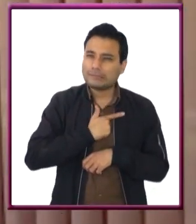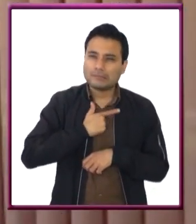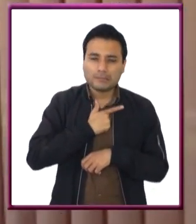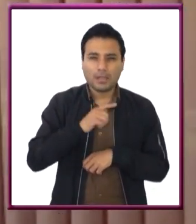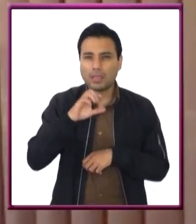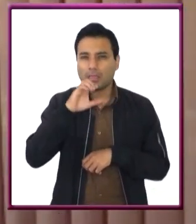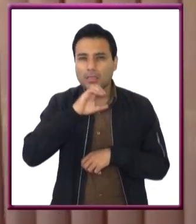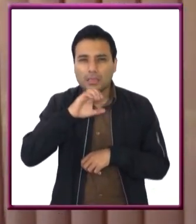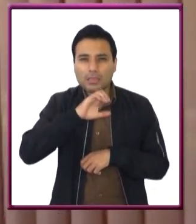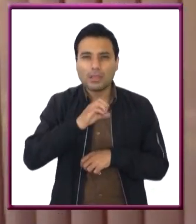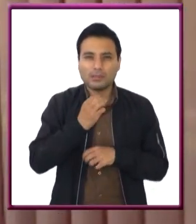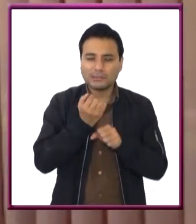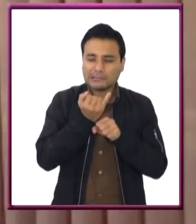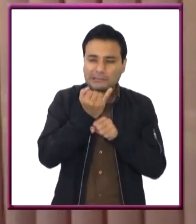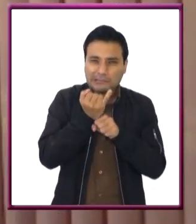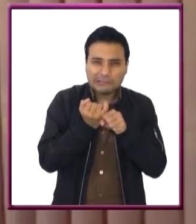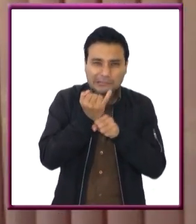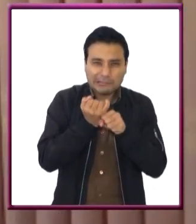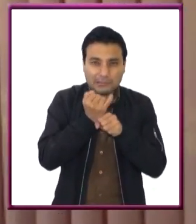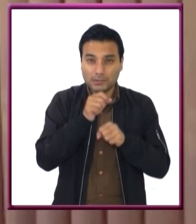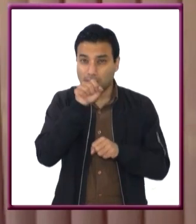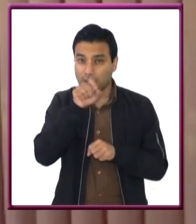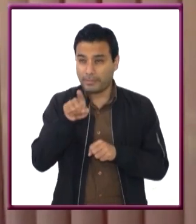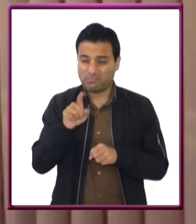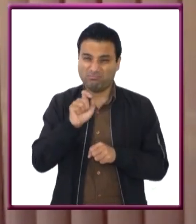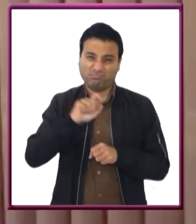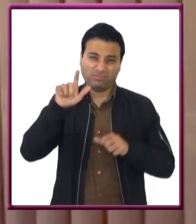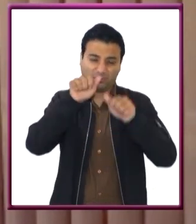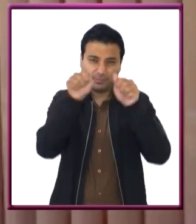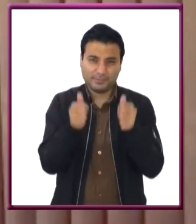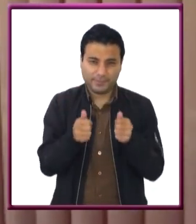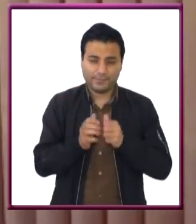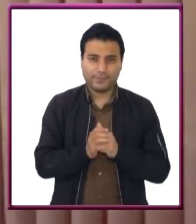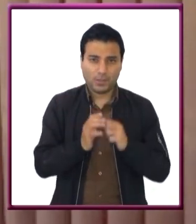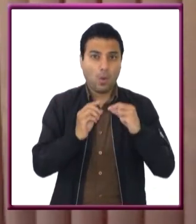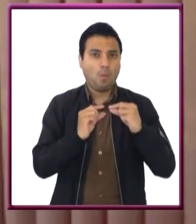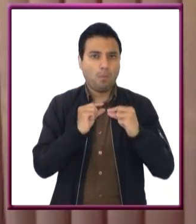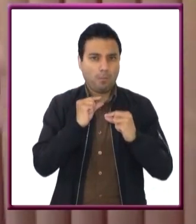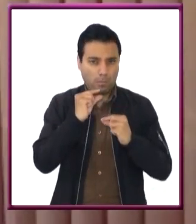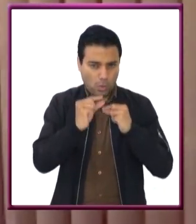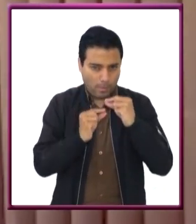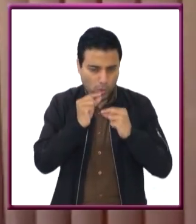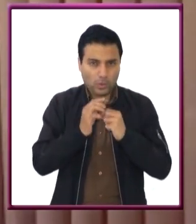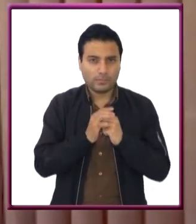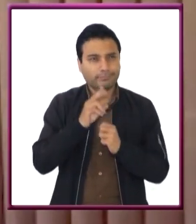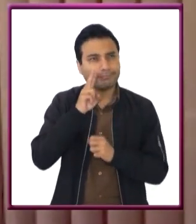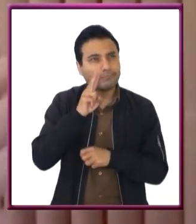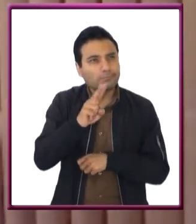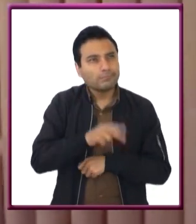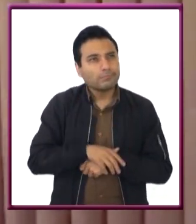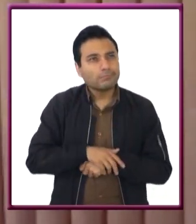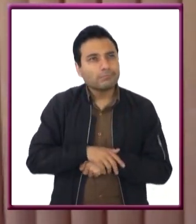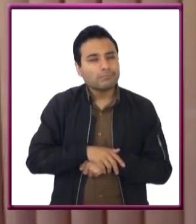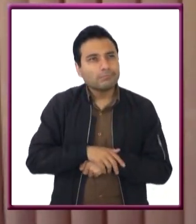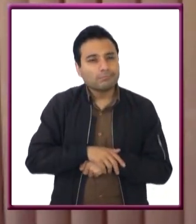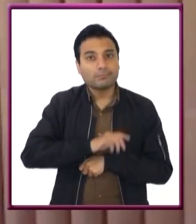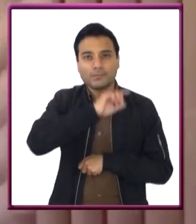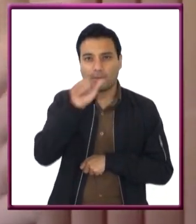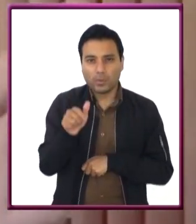tenía y una gran capacidad artística, fue plasmando y llevando esas ideas tanto a